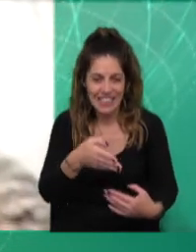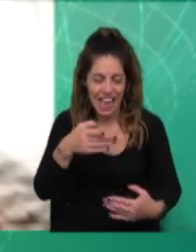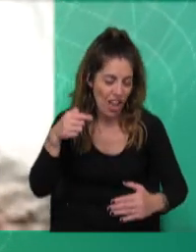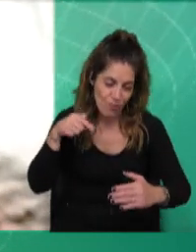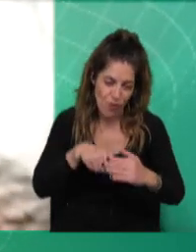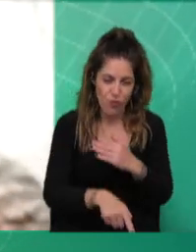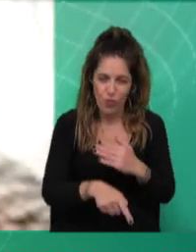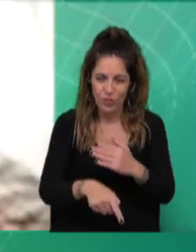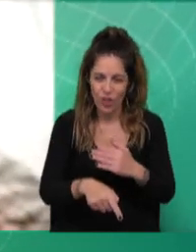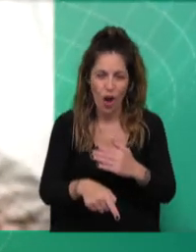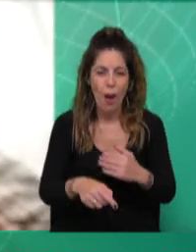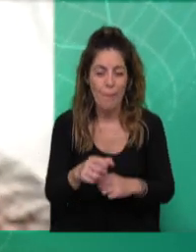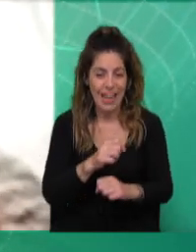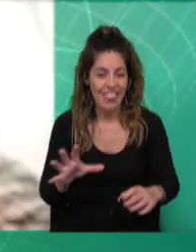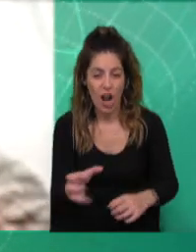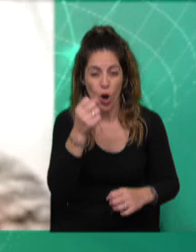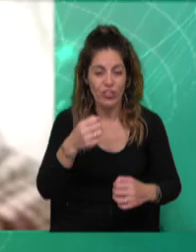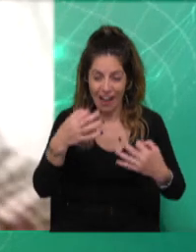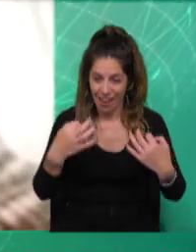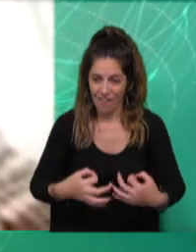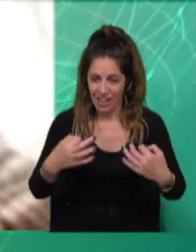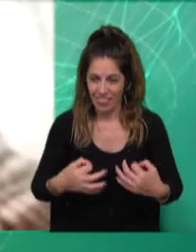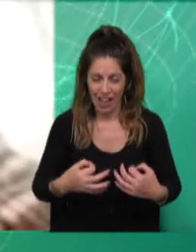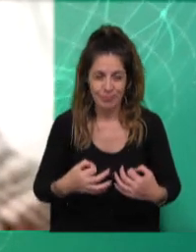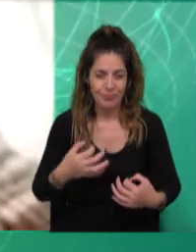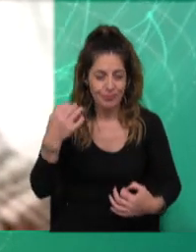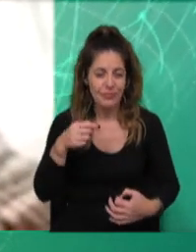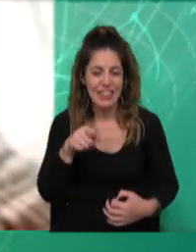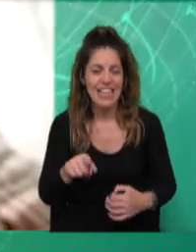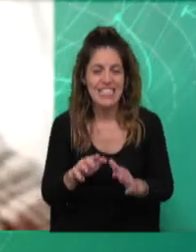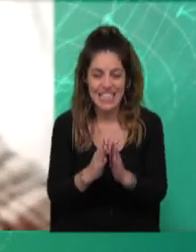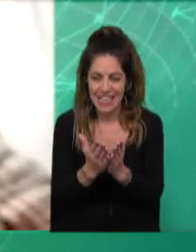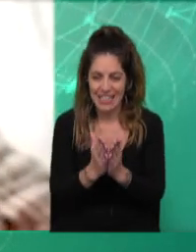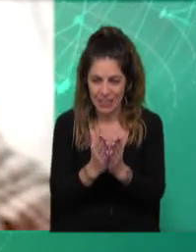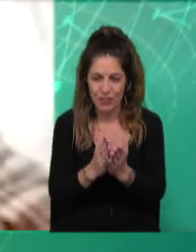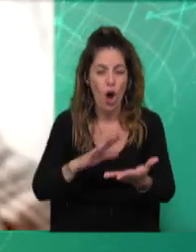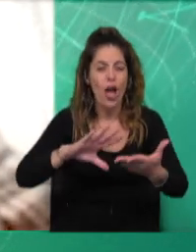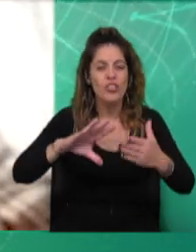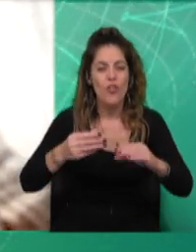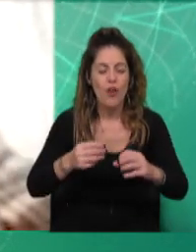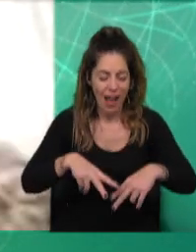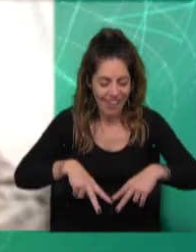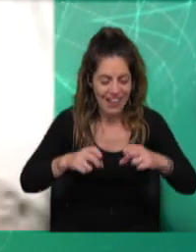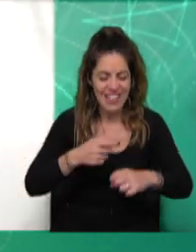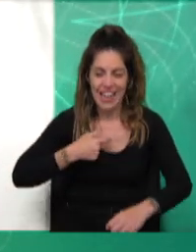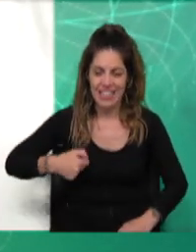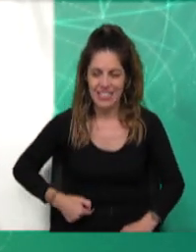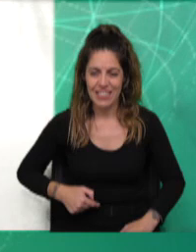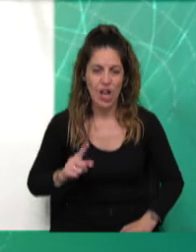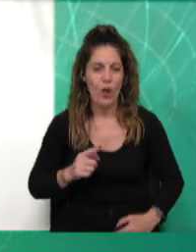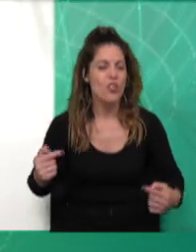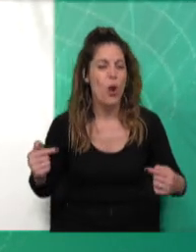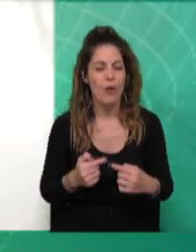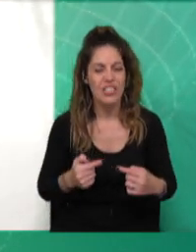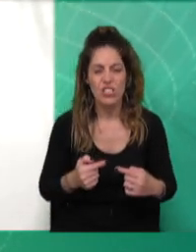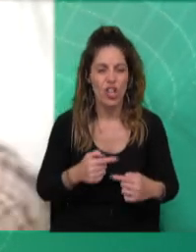la los confines de la tierra para realmente encontrar la verdad Considero que él en el libro en su forma de analizar a China él no hace una oposición